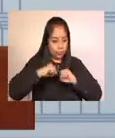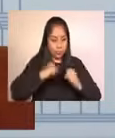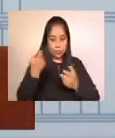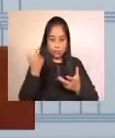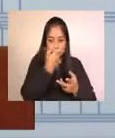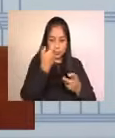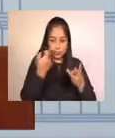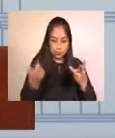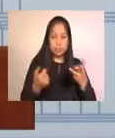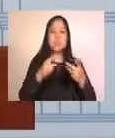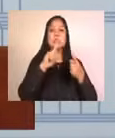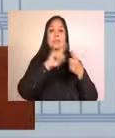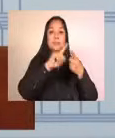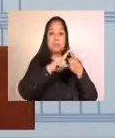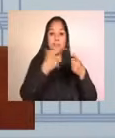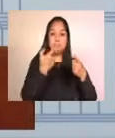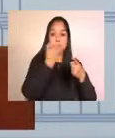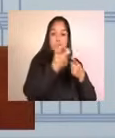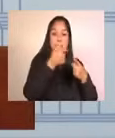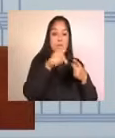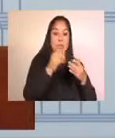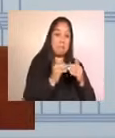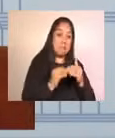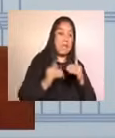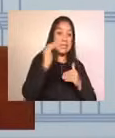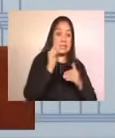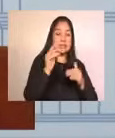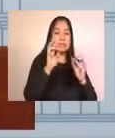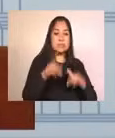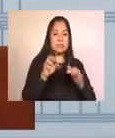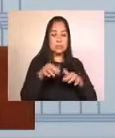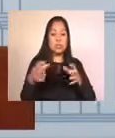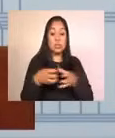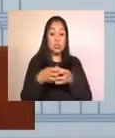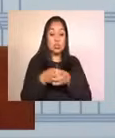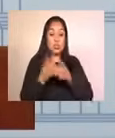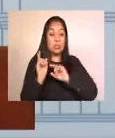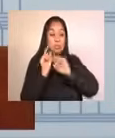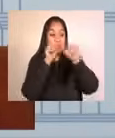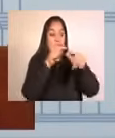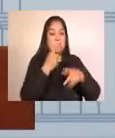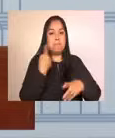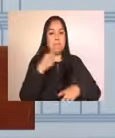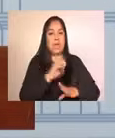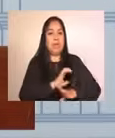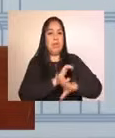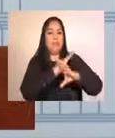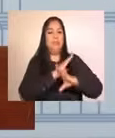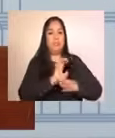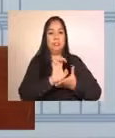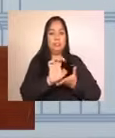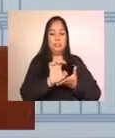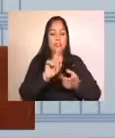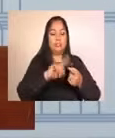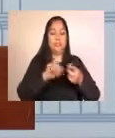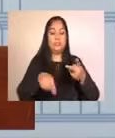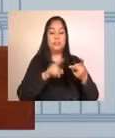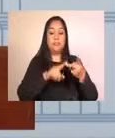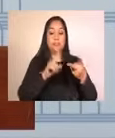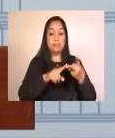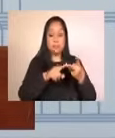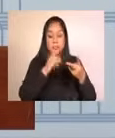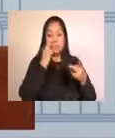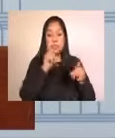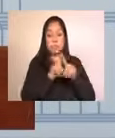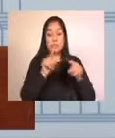recursos. Primero, incrementamos el número de personal en las brigadas de prevención. También incrementamos